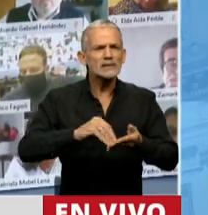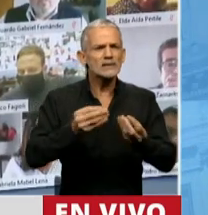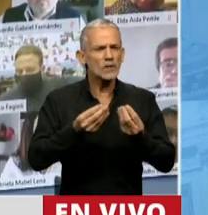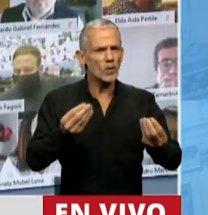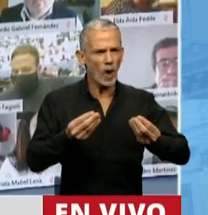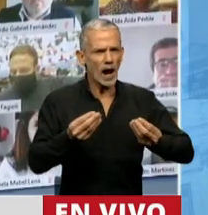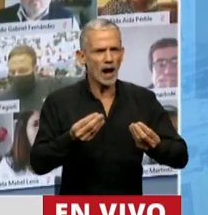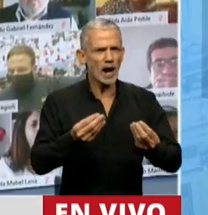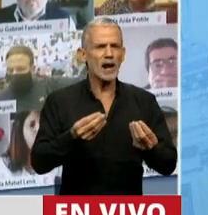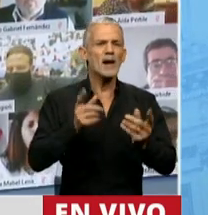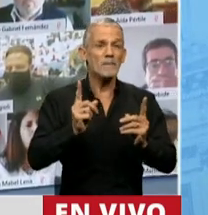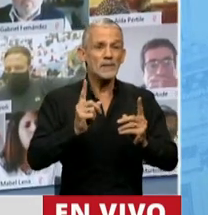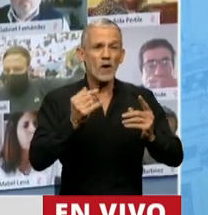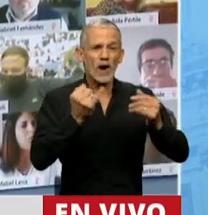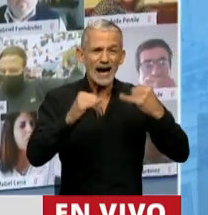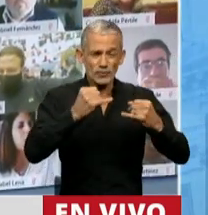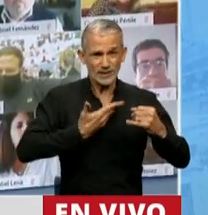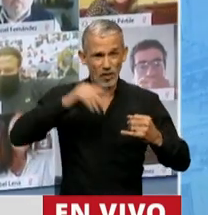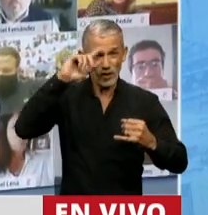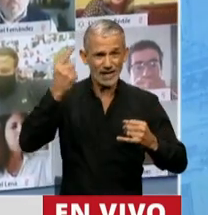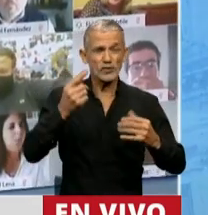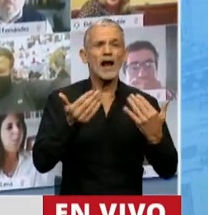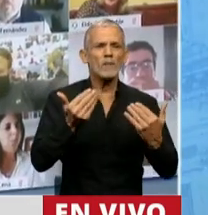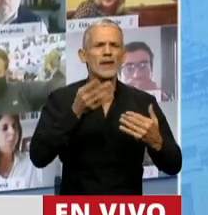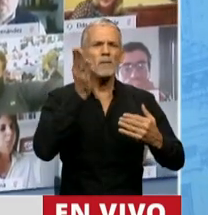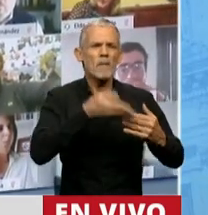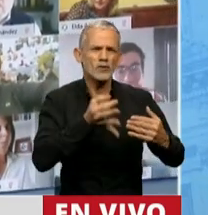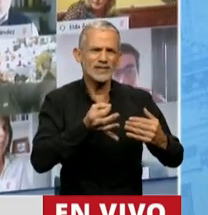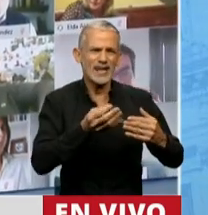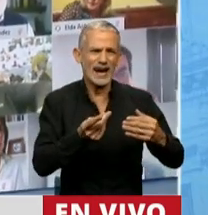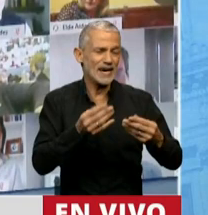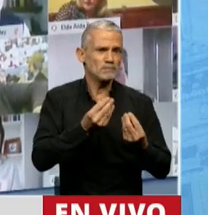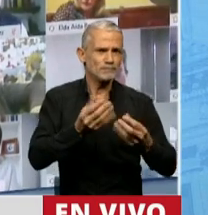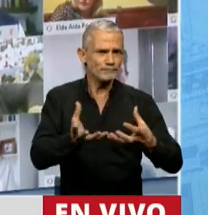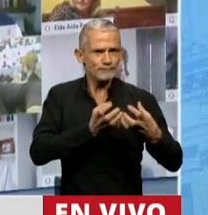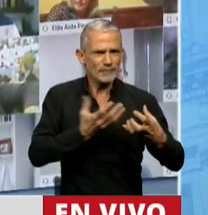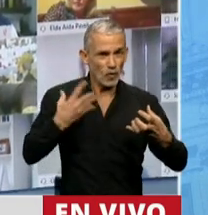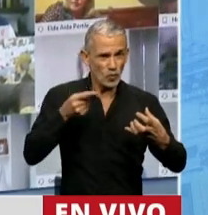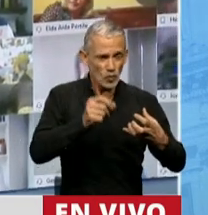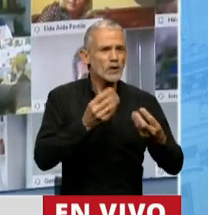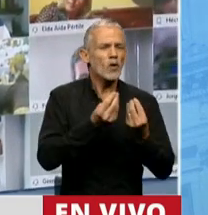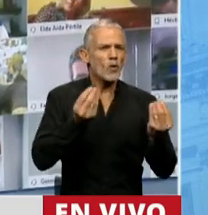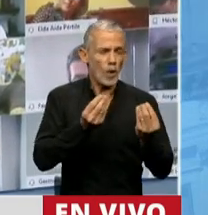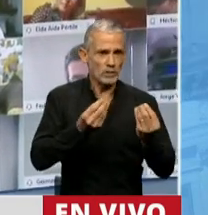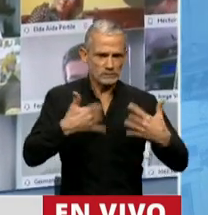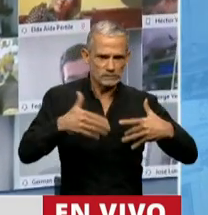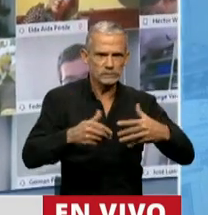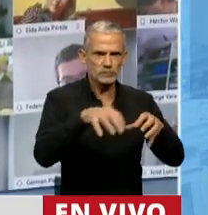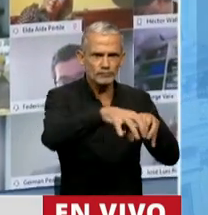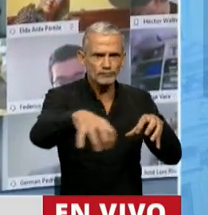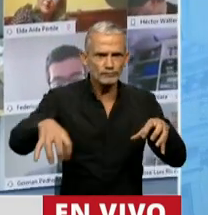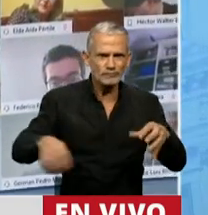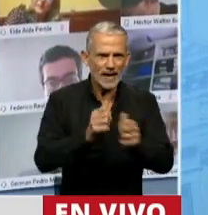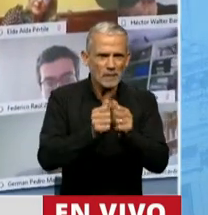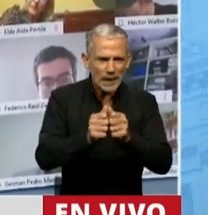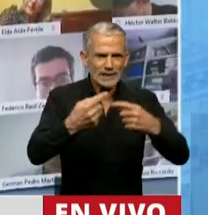la participación efectiva que el Estado Nacional podía tener a través de la magnitud de esas